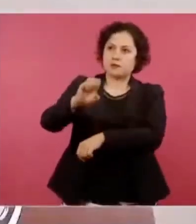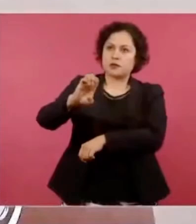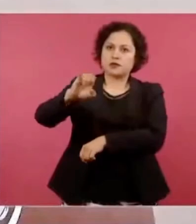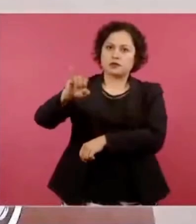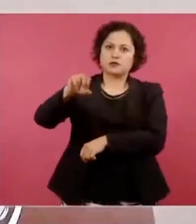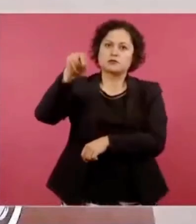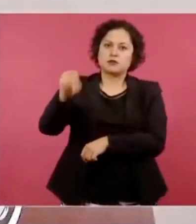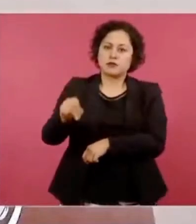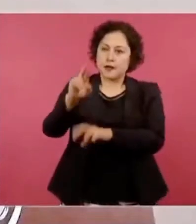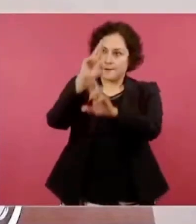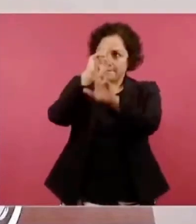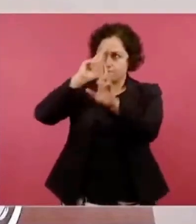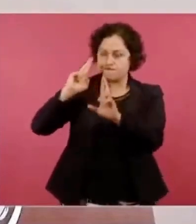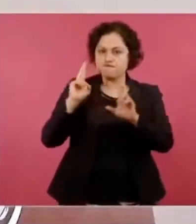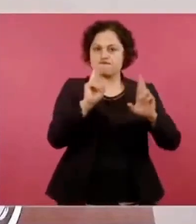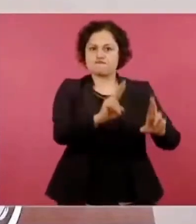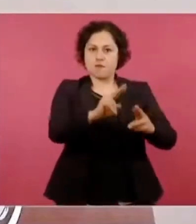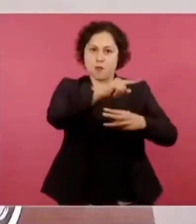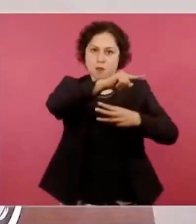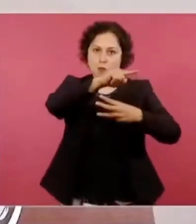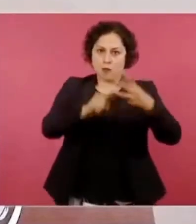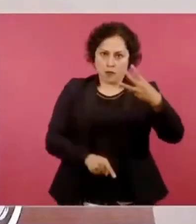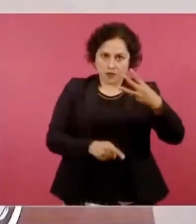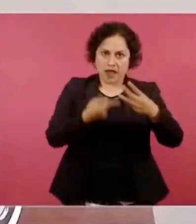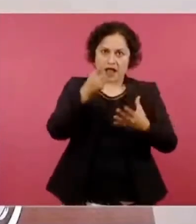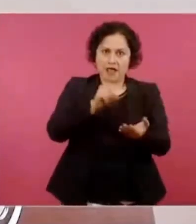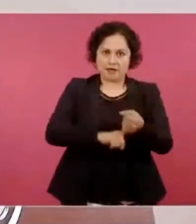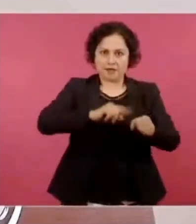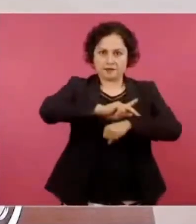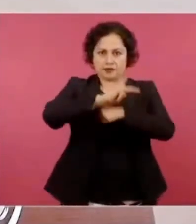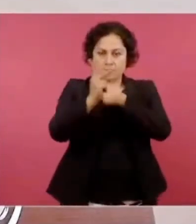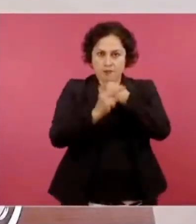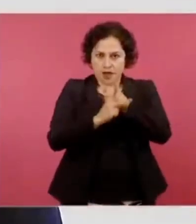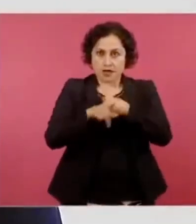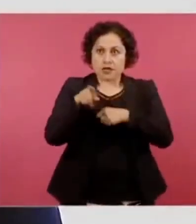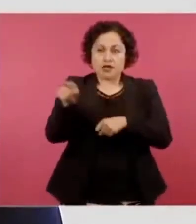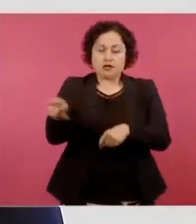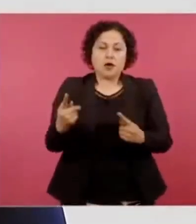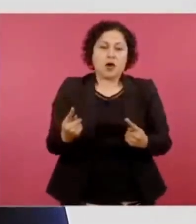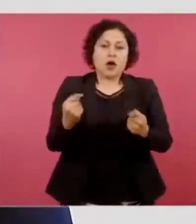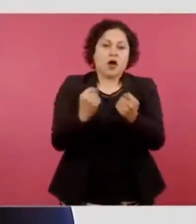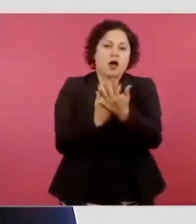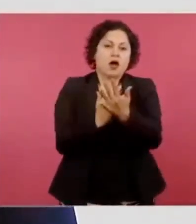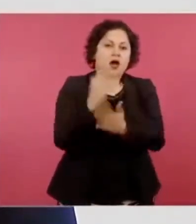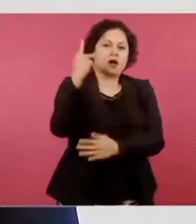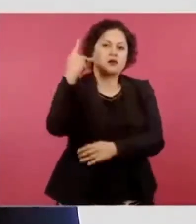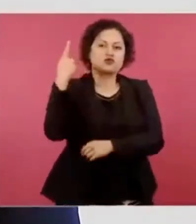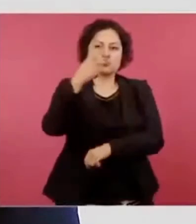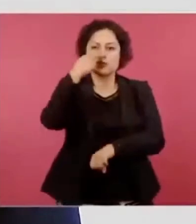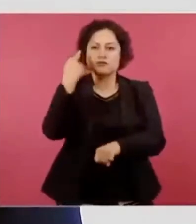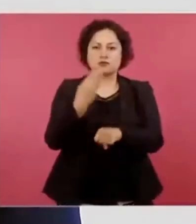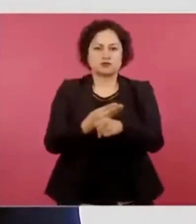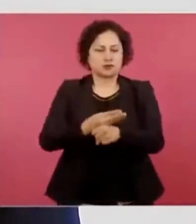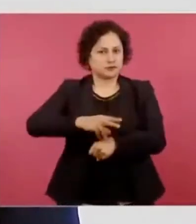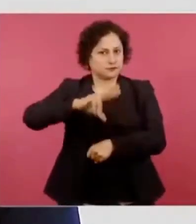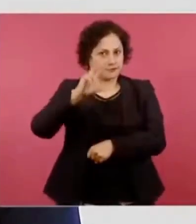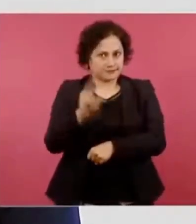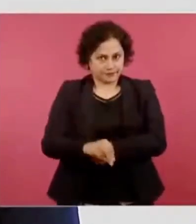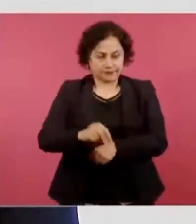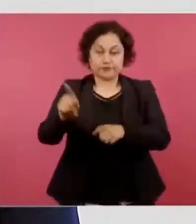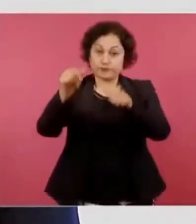la división de poderes, no excederse en sus facultades, considerar las